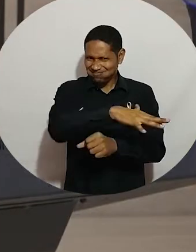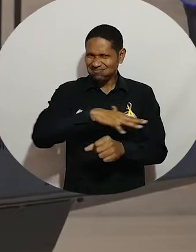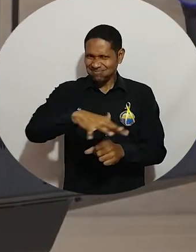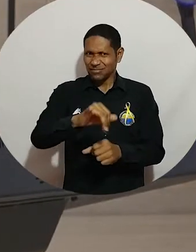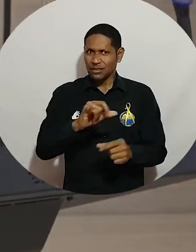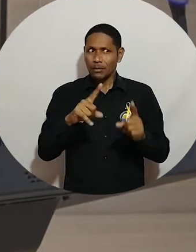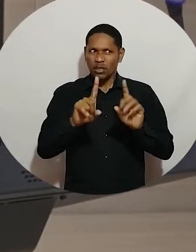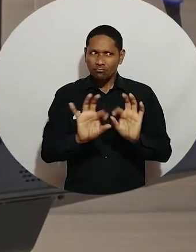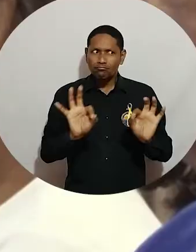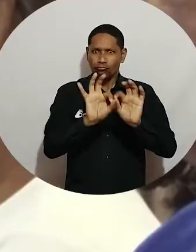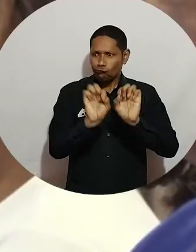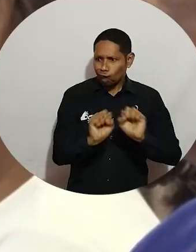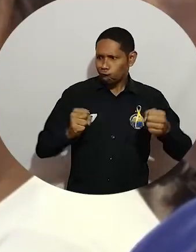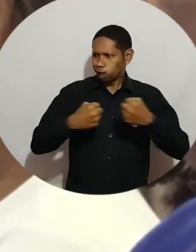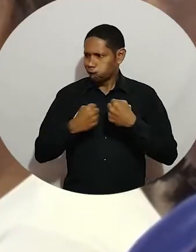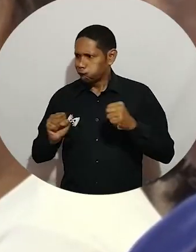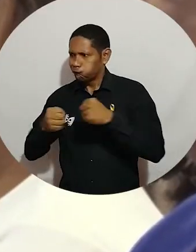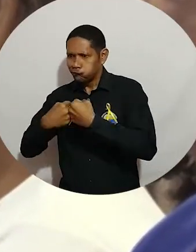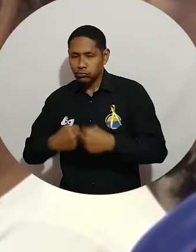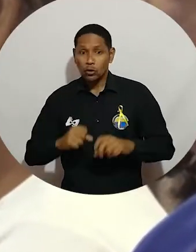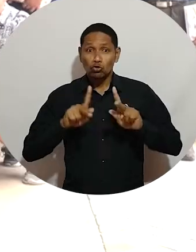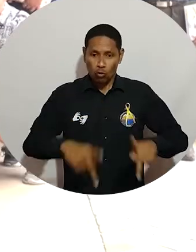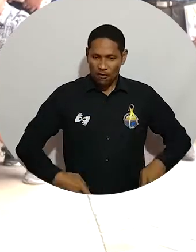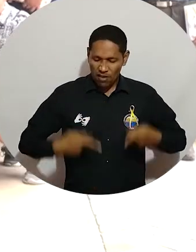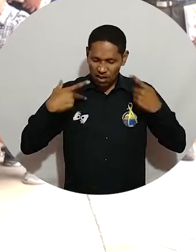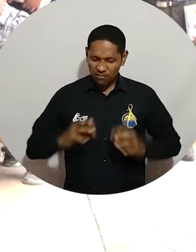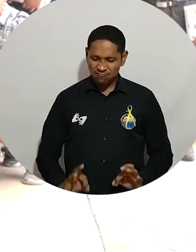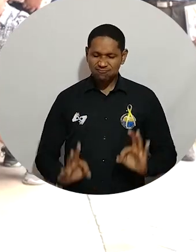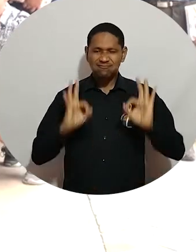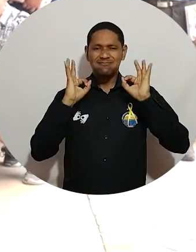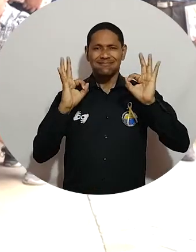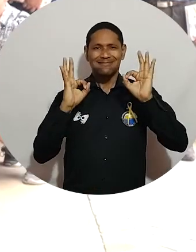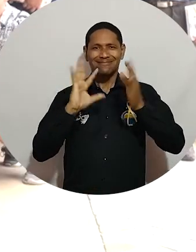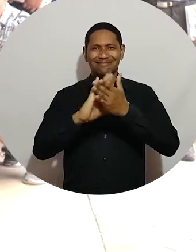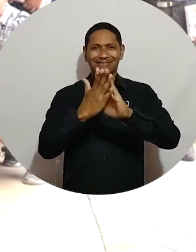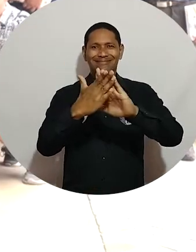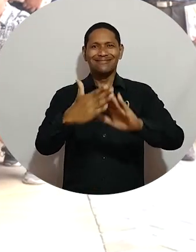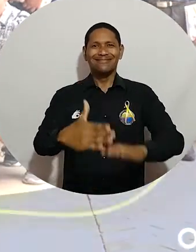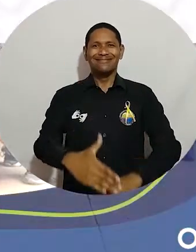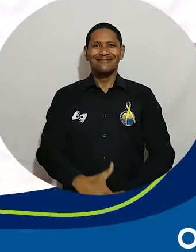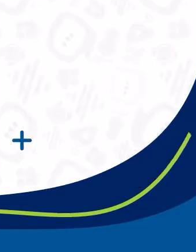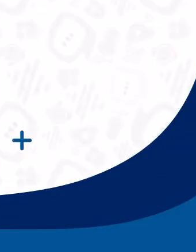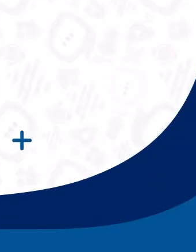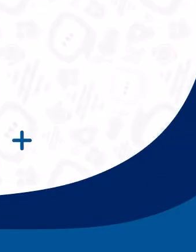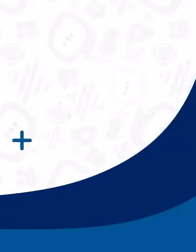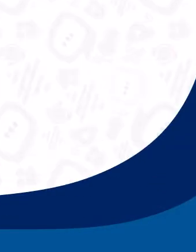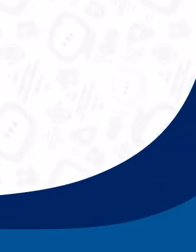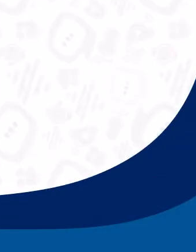territorio y trabajar mancomunadamente en el mejoramiento de la calidad de vida de las comunidades.